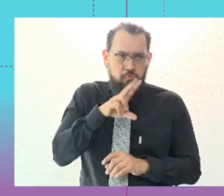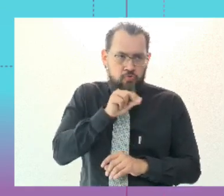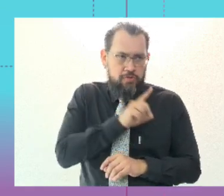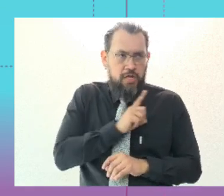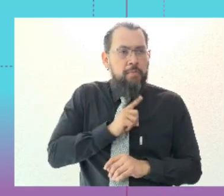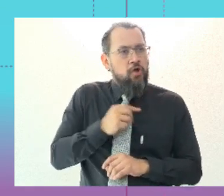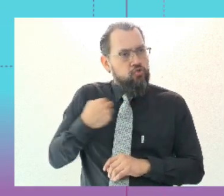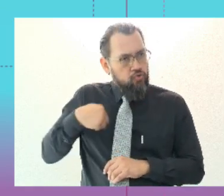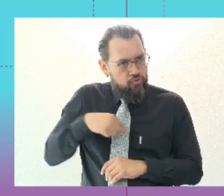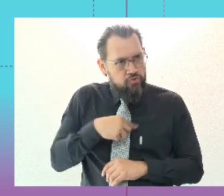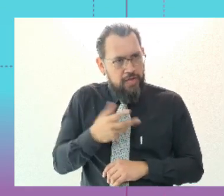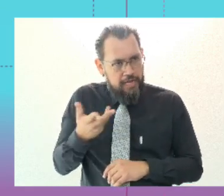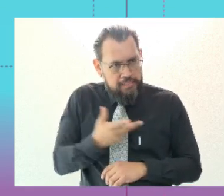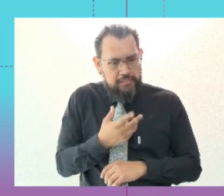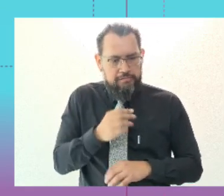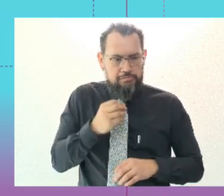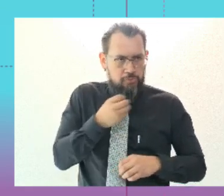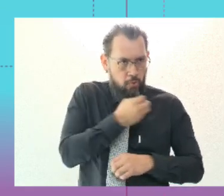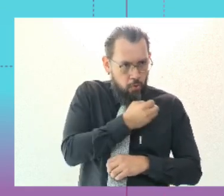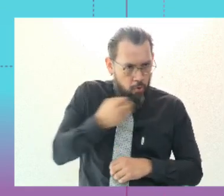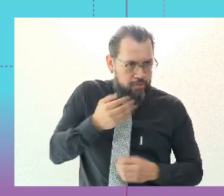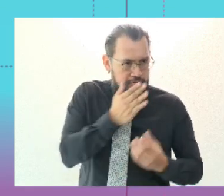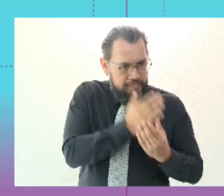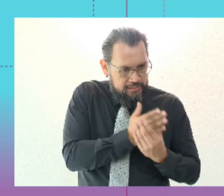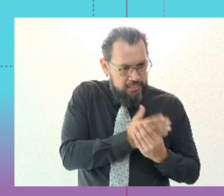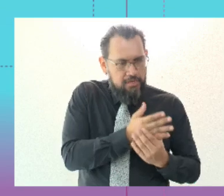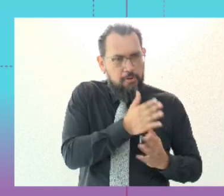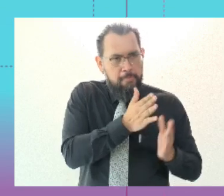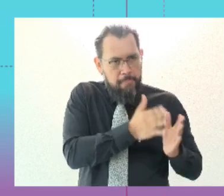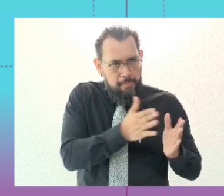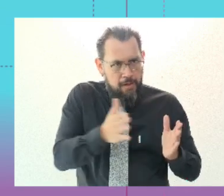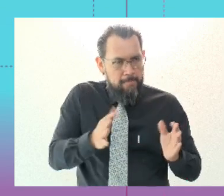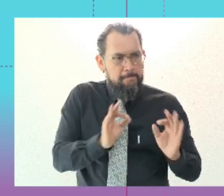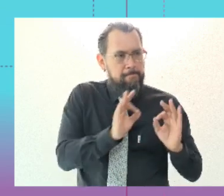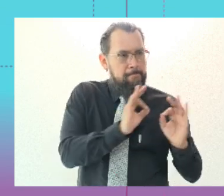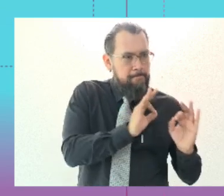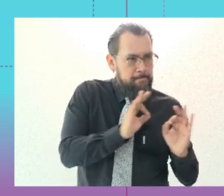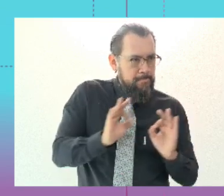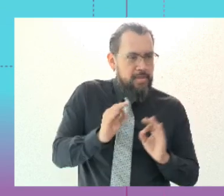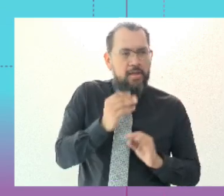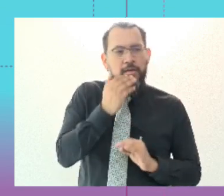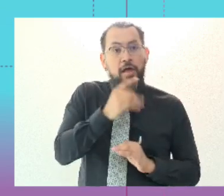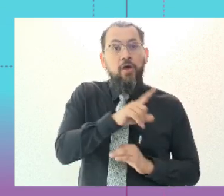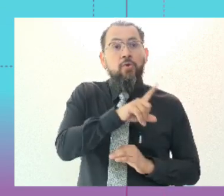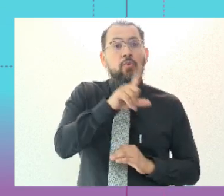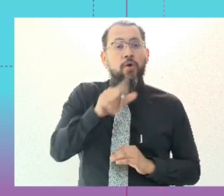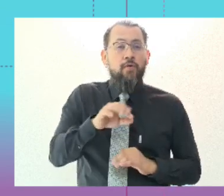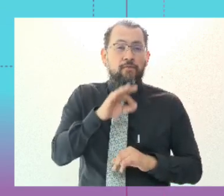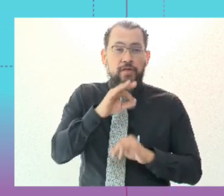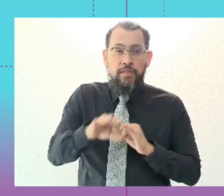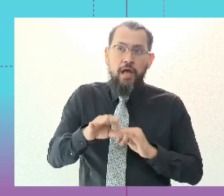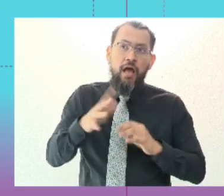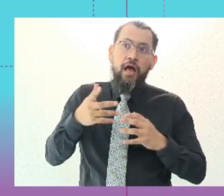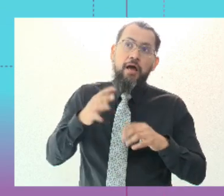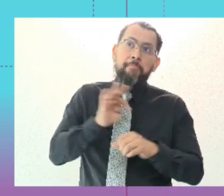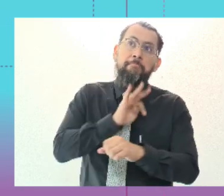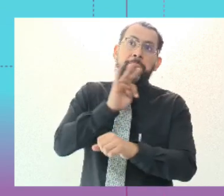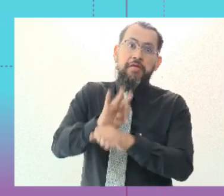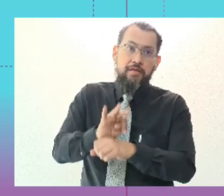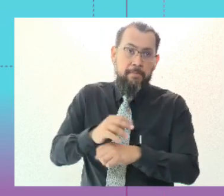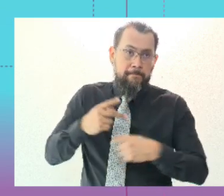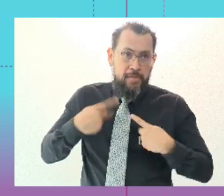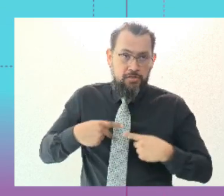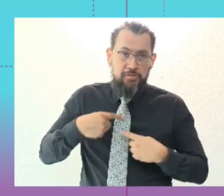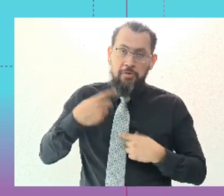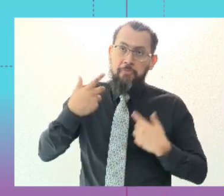bien las cosas con los archivos, es llevar el ciclo correcto del documento, y si al final nos enteramos que le cambió la vida, pues qué bueno, ¿no? O